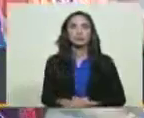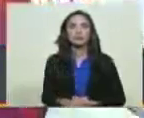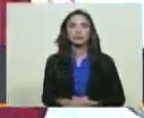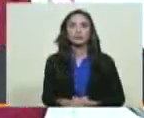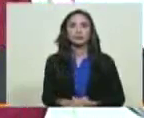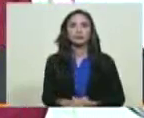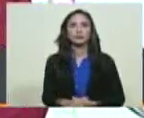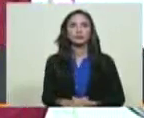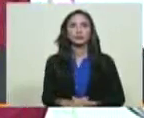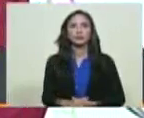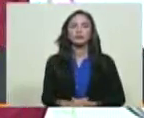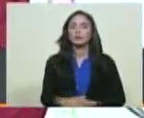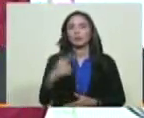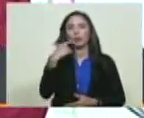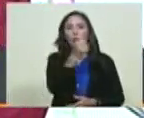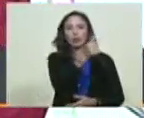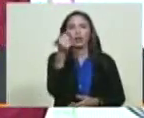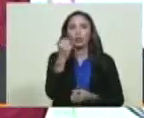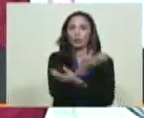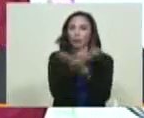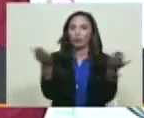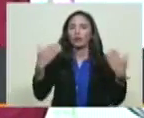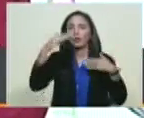a cada uno de ustedes